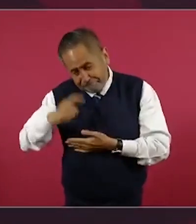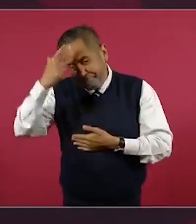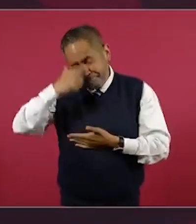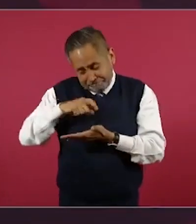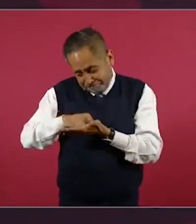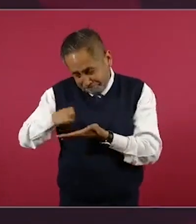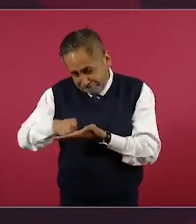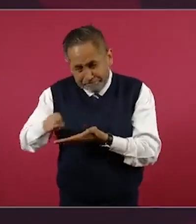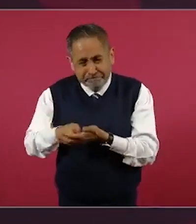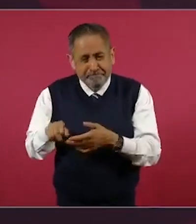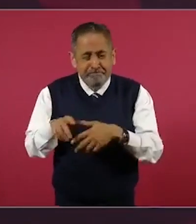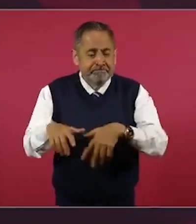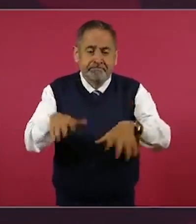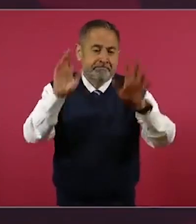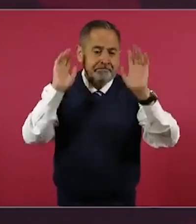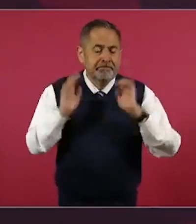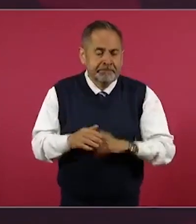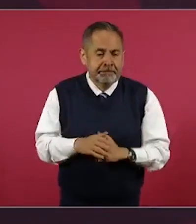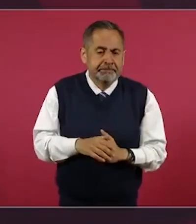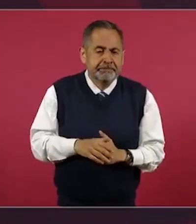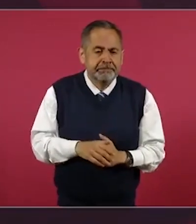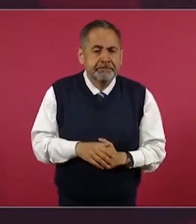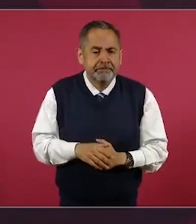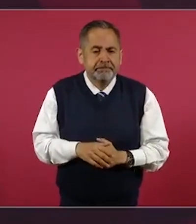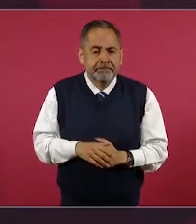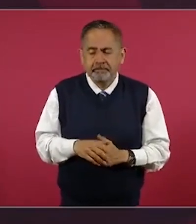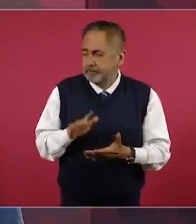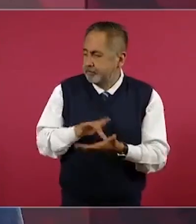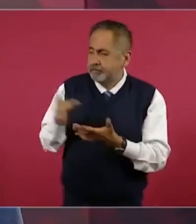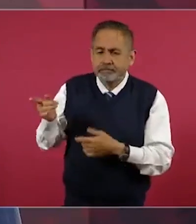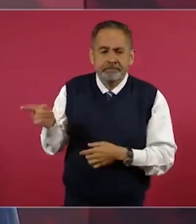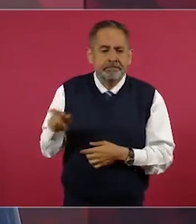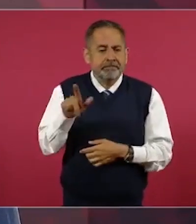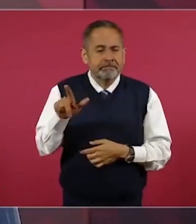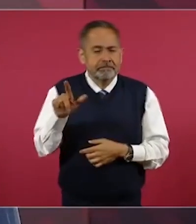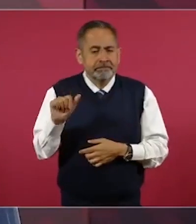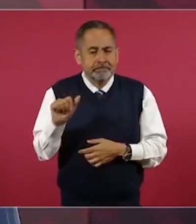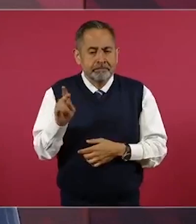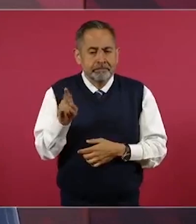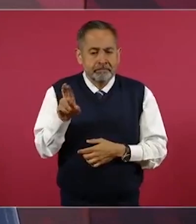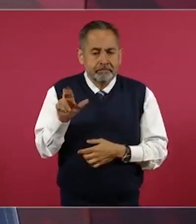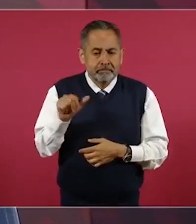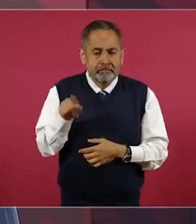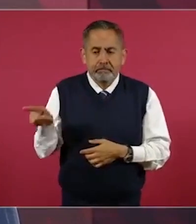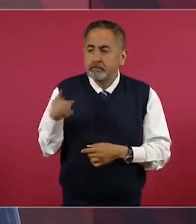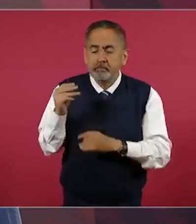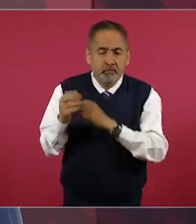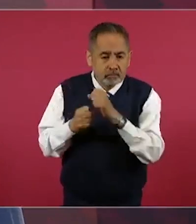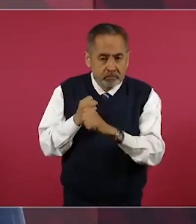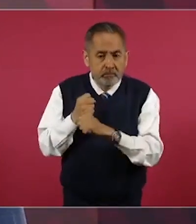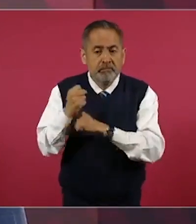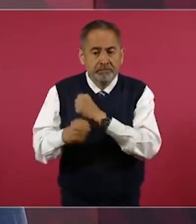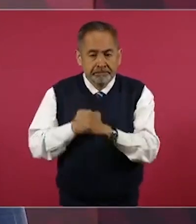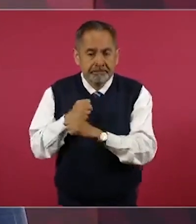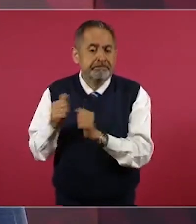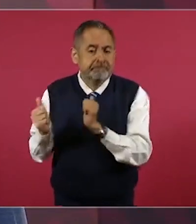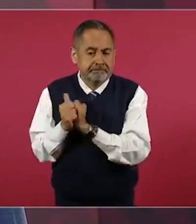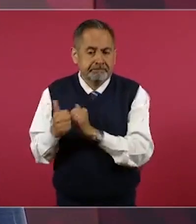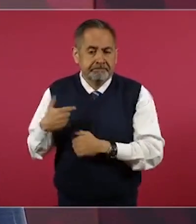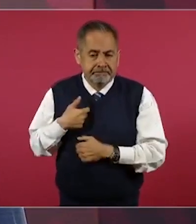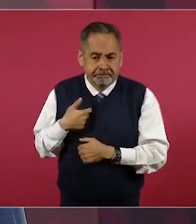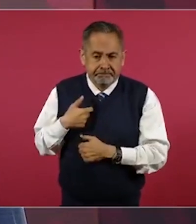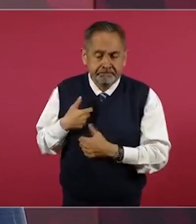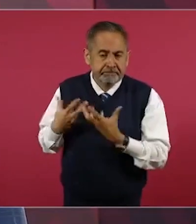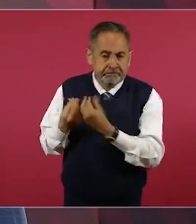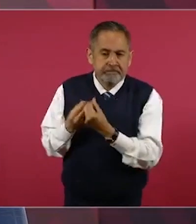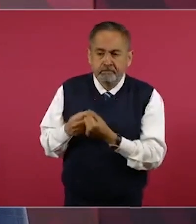eh Le agradezco mucho a a Laura Que Lleva años conmigo y